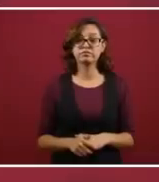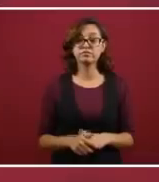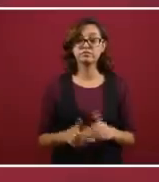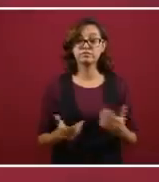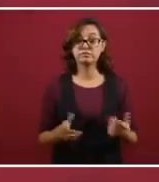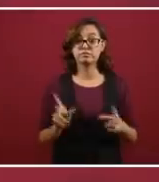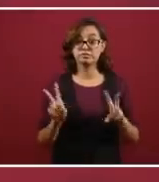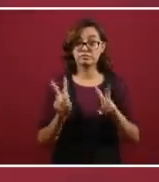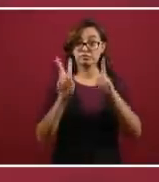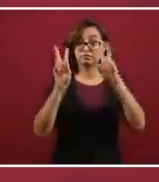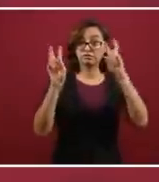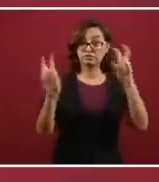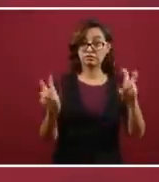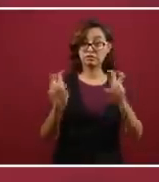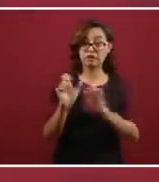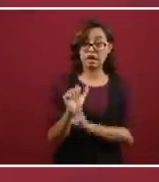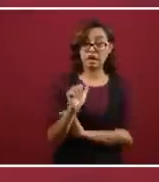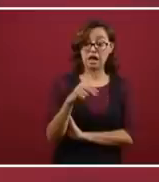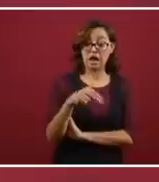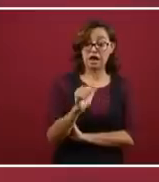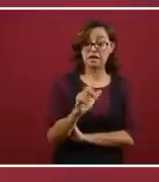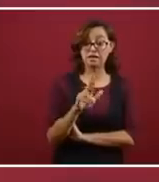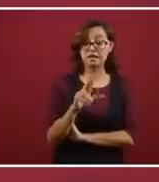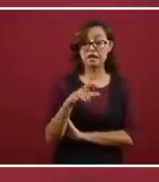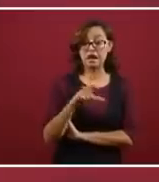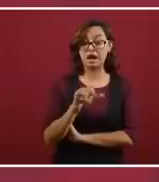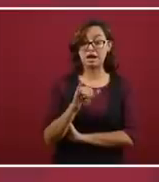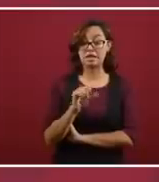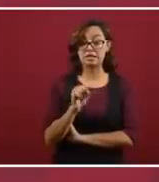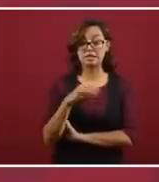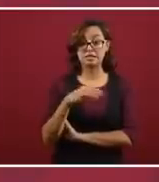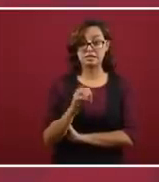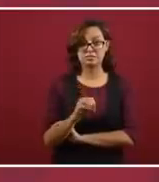profundo en ideales,